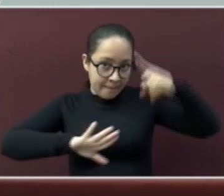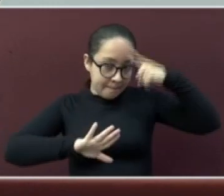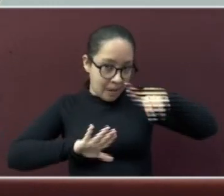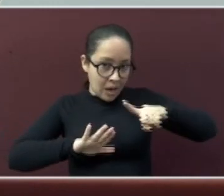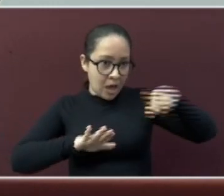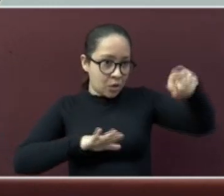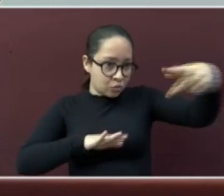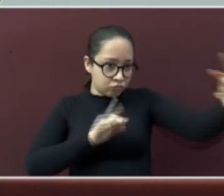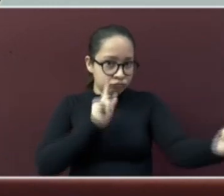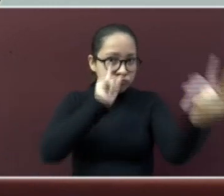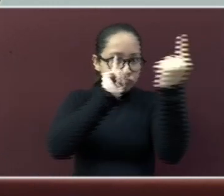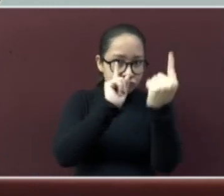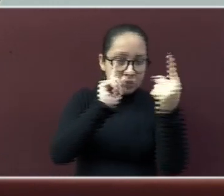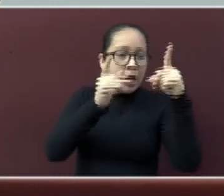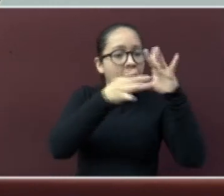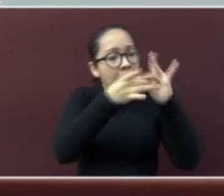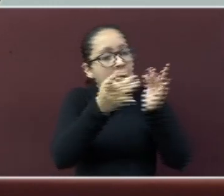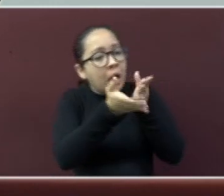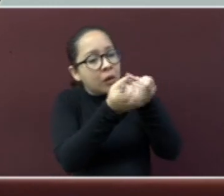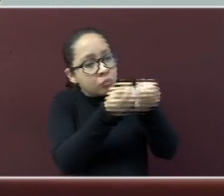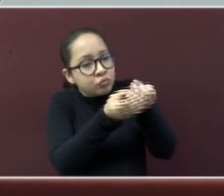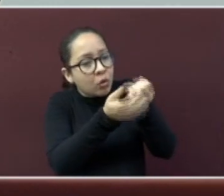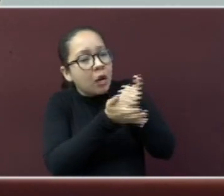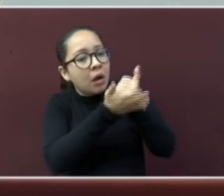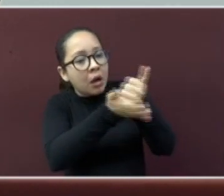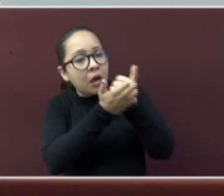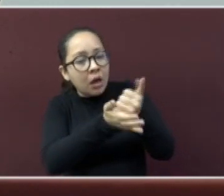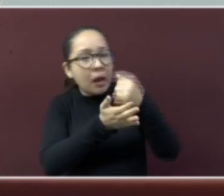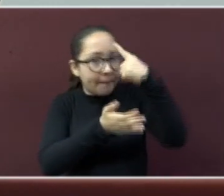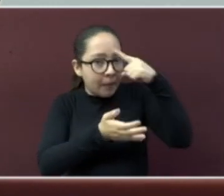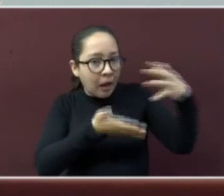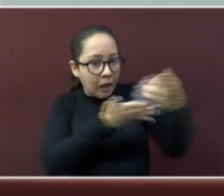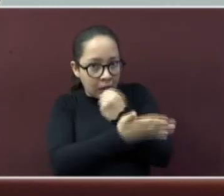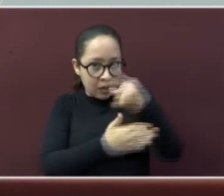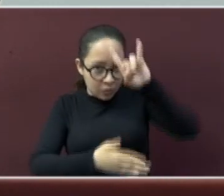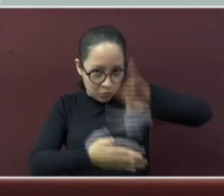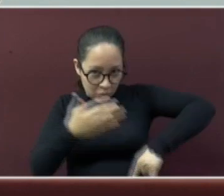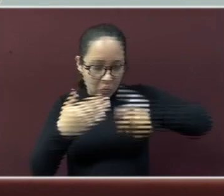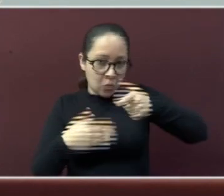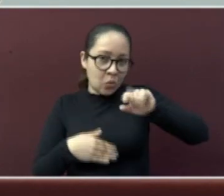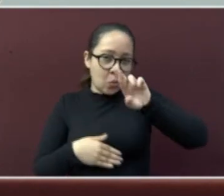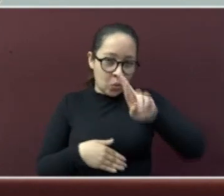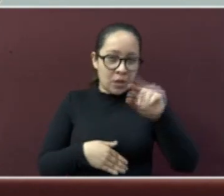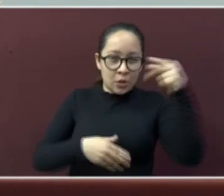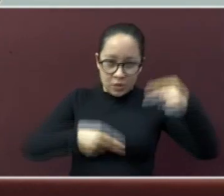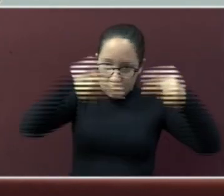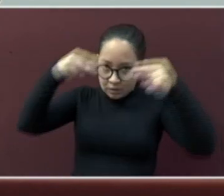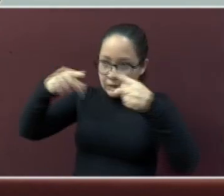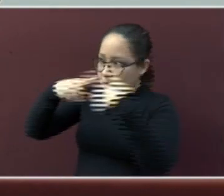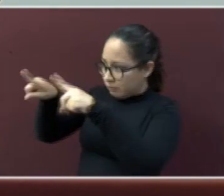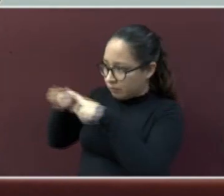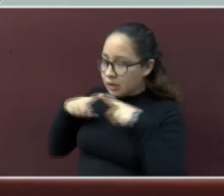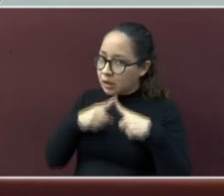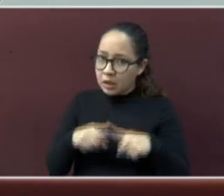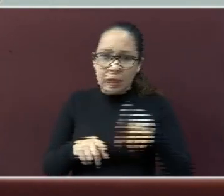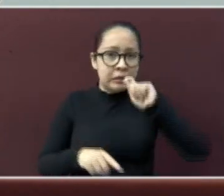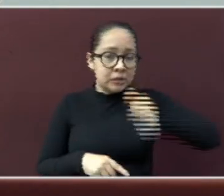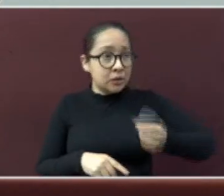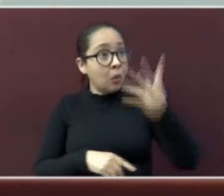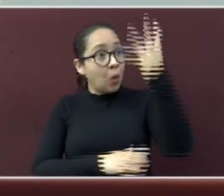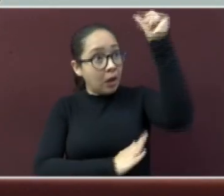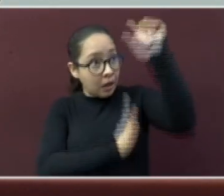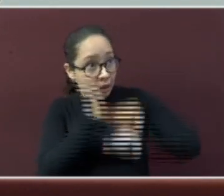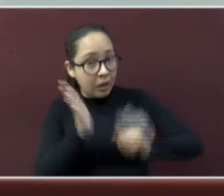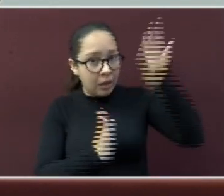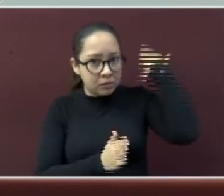es decir ya son cuatro meses en los que les hemos venido informando para